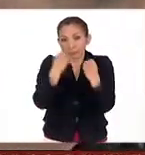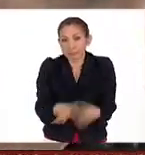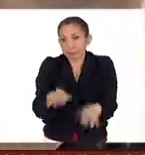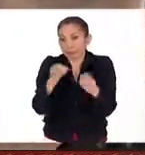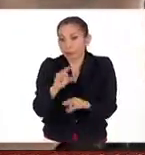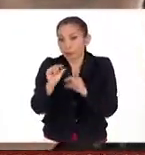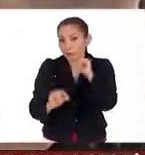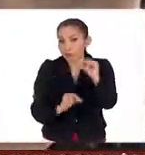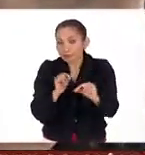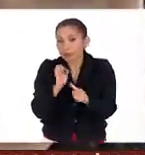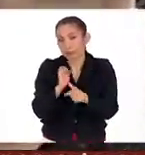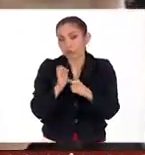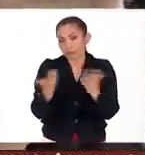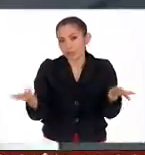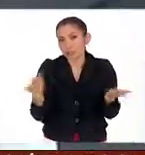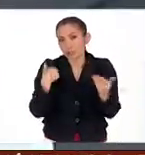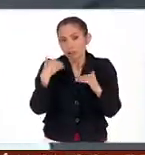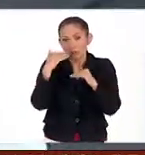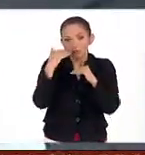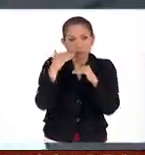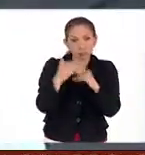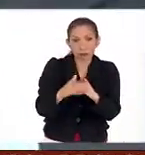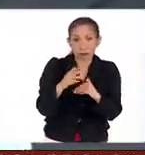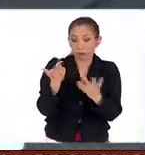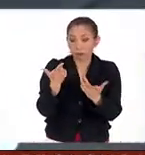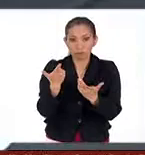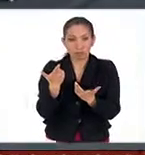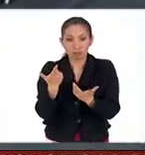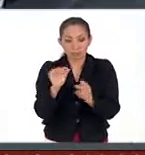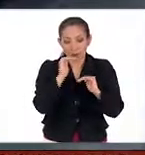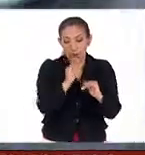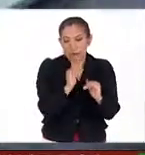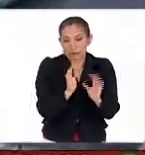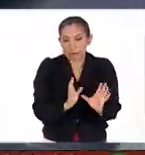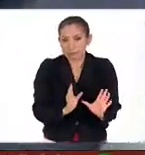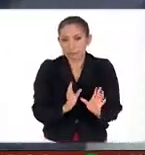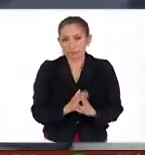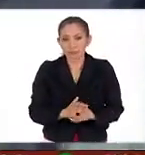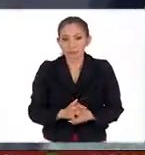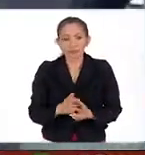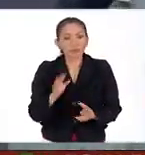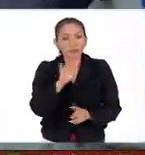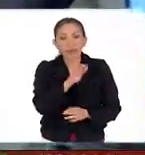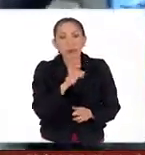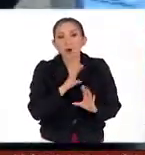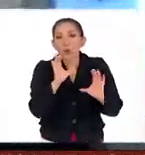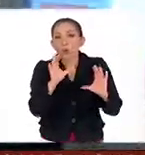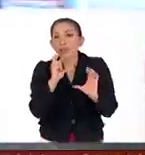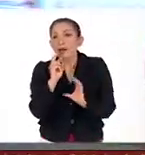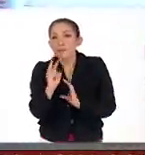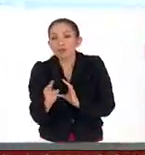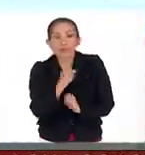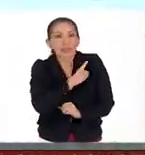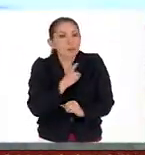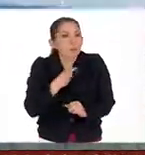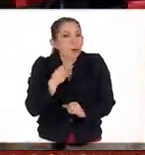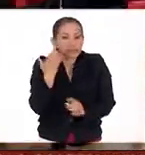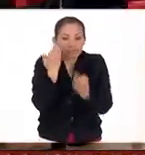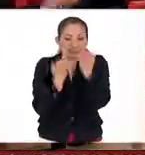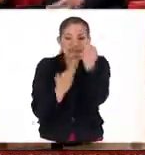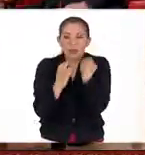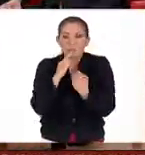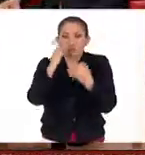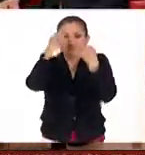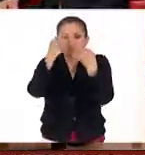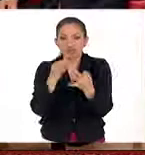perdiendo poco a poco. Entonces hay que limitarlo todo, no quiere decir que no lo hagamos, pero sí limitado. Doctora, ¿y cómo se cuida uno la voz? ¿Qué tiene que hacer para tener una